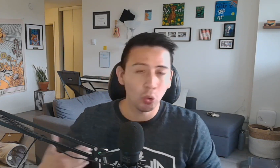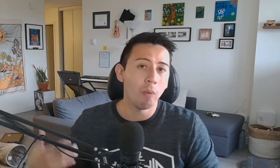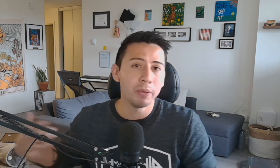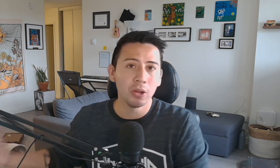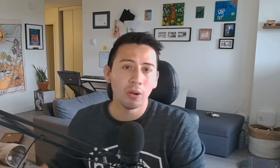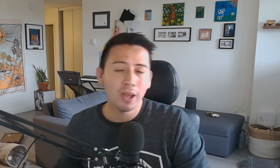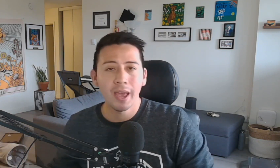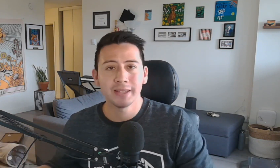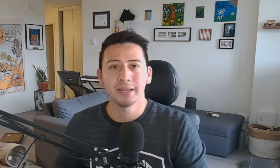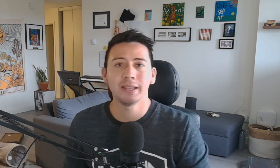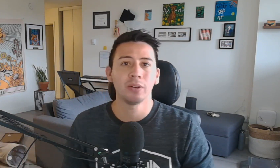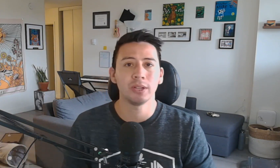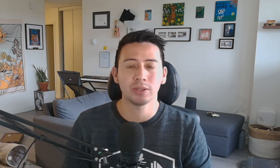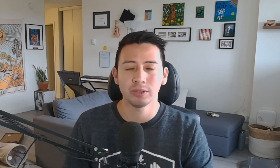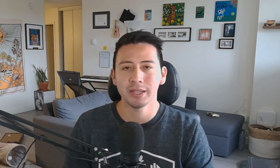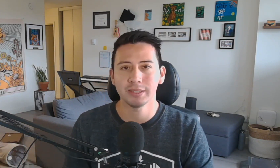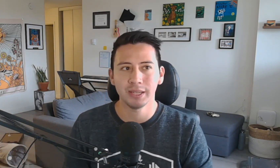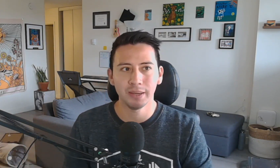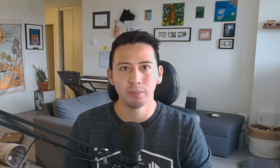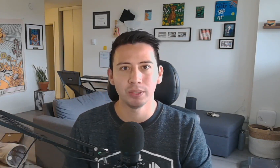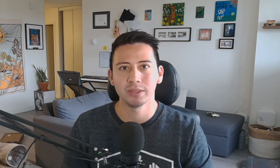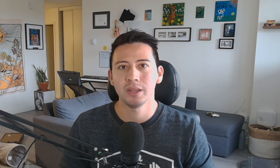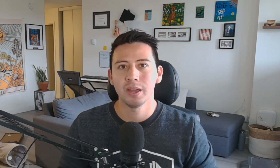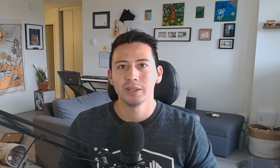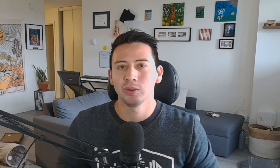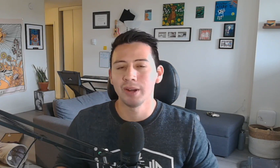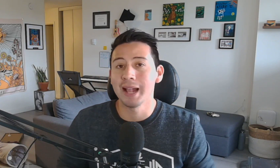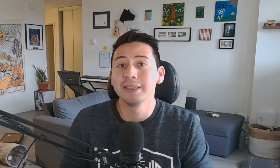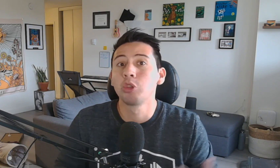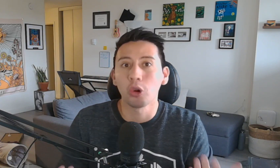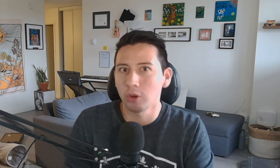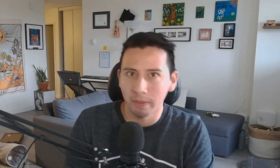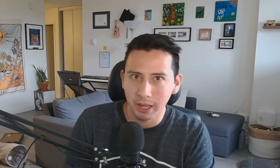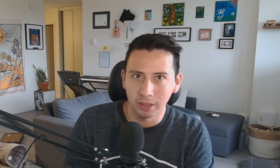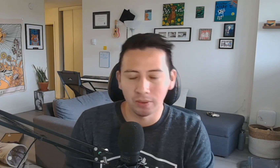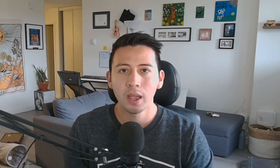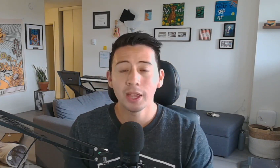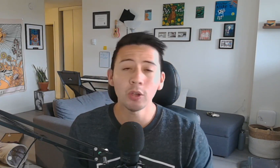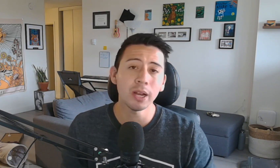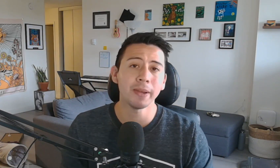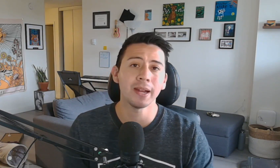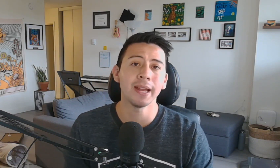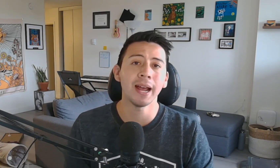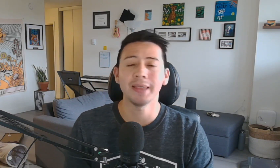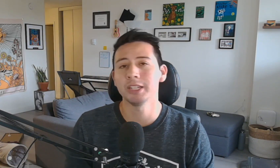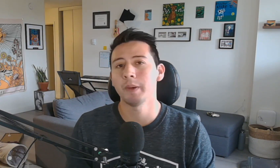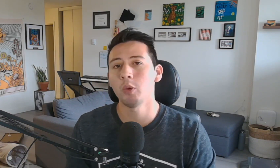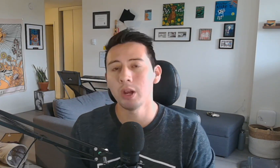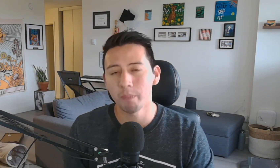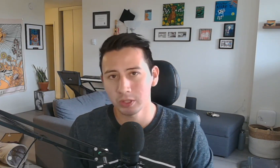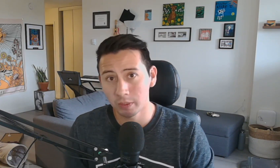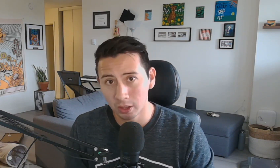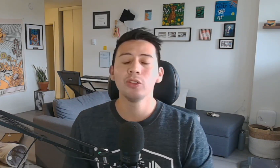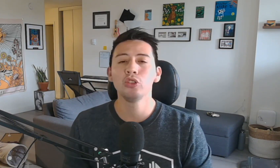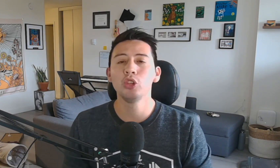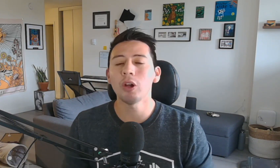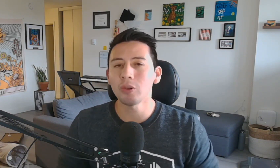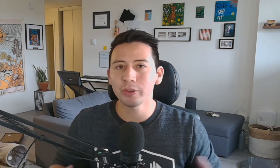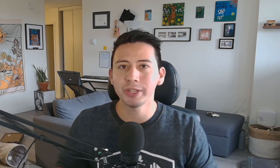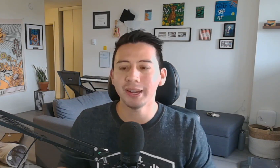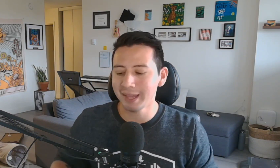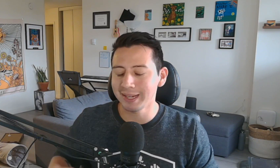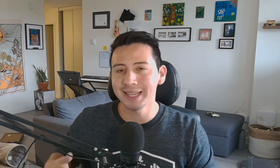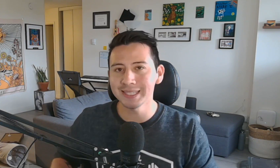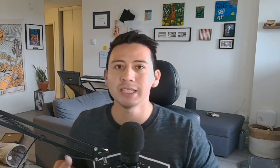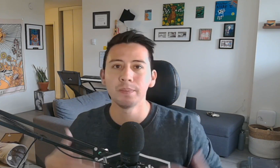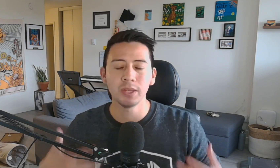más dieron su opinión acerca de algunas cosas que pues son al torno de México no y hoy en la mañanera Andrés Manuel López Obrador dio